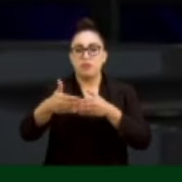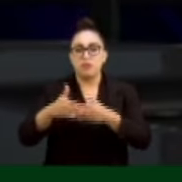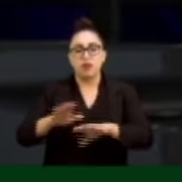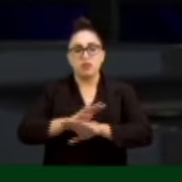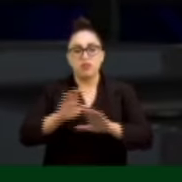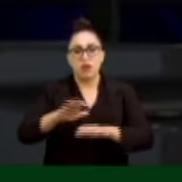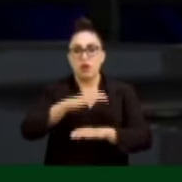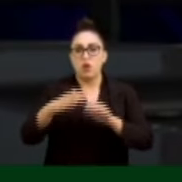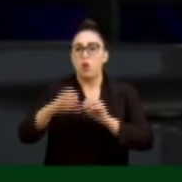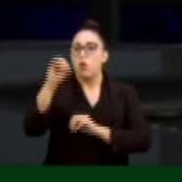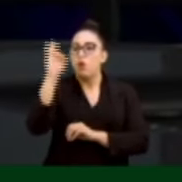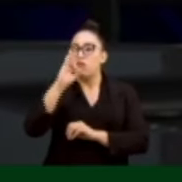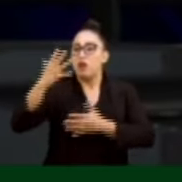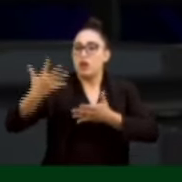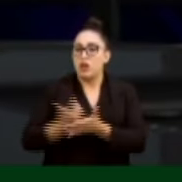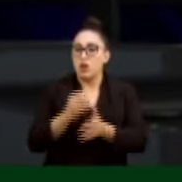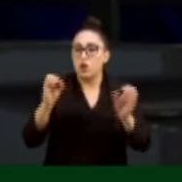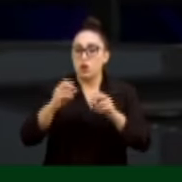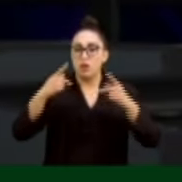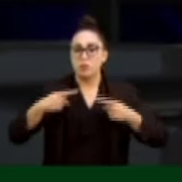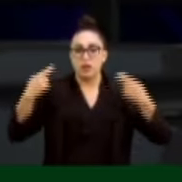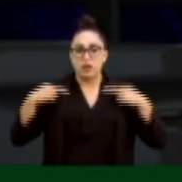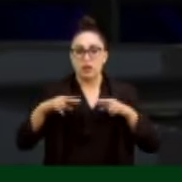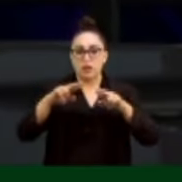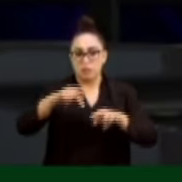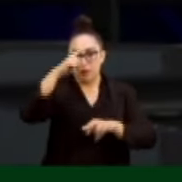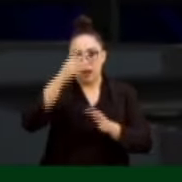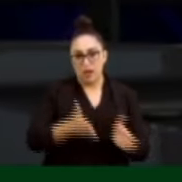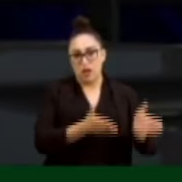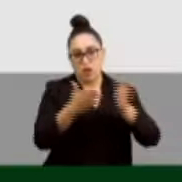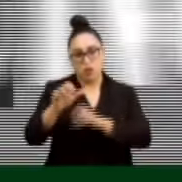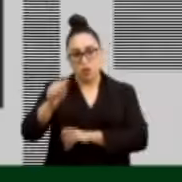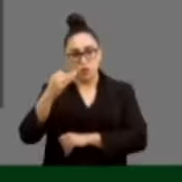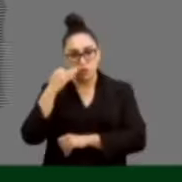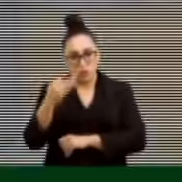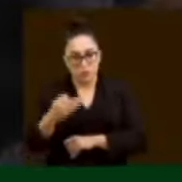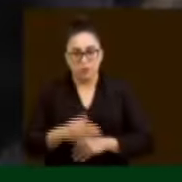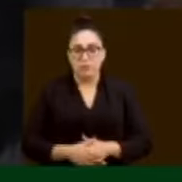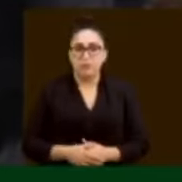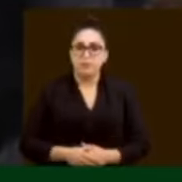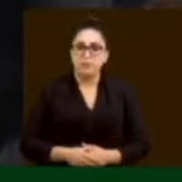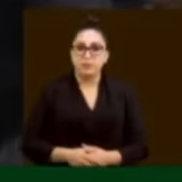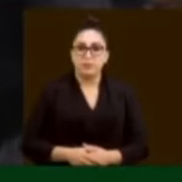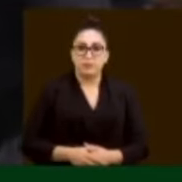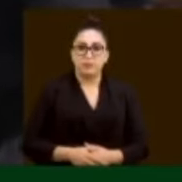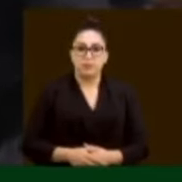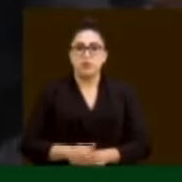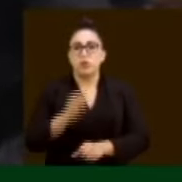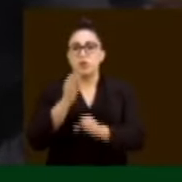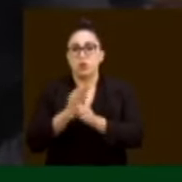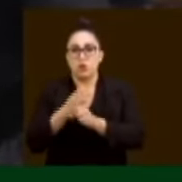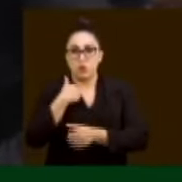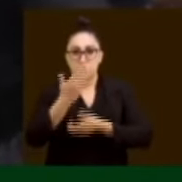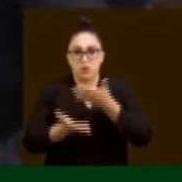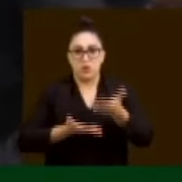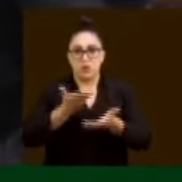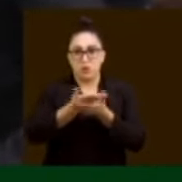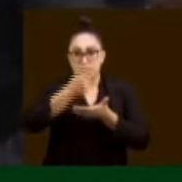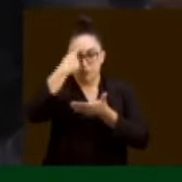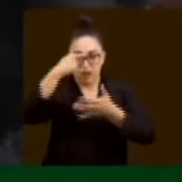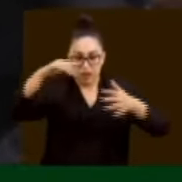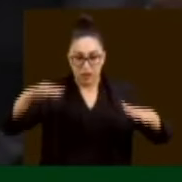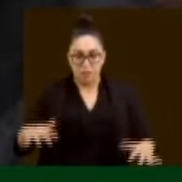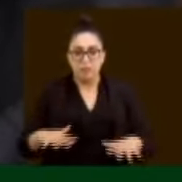no resultar electas por la ciudadanía para un nuevo periodo. Se propone la